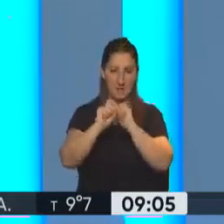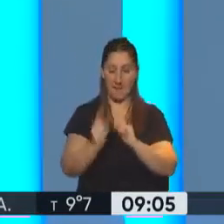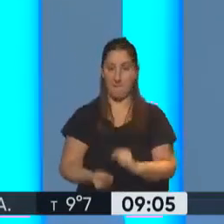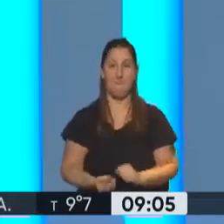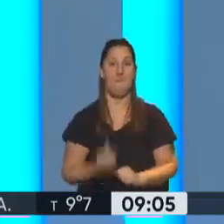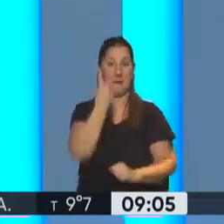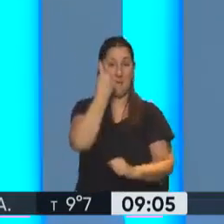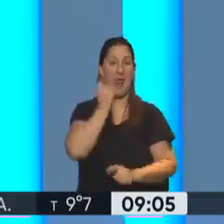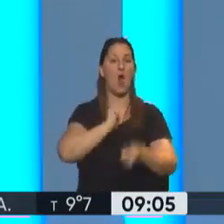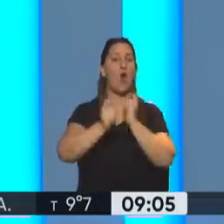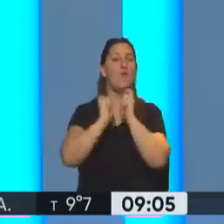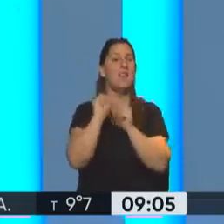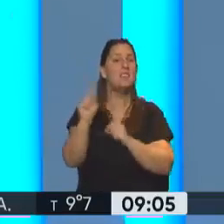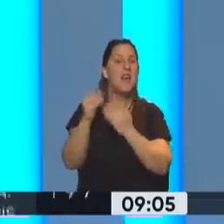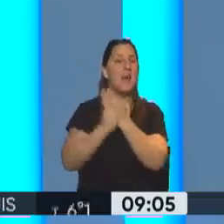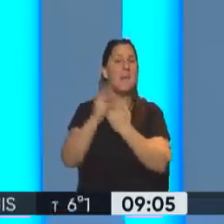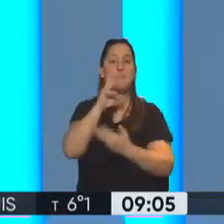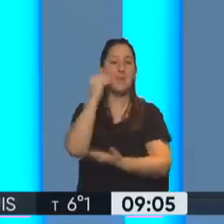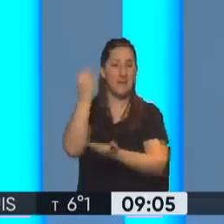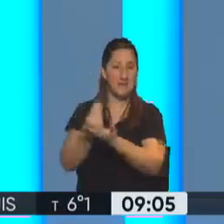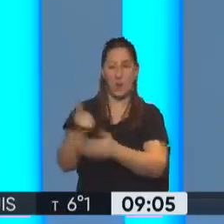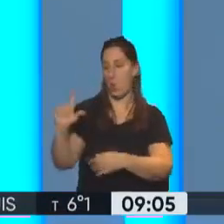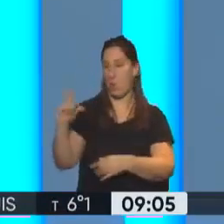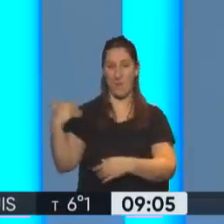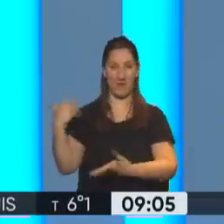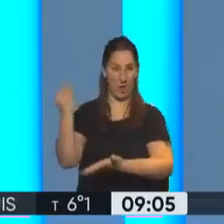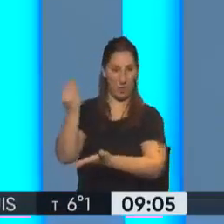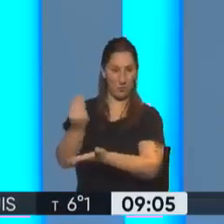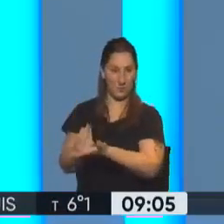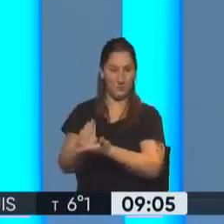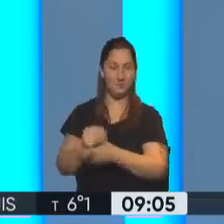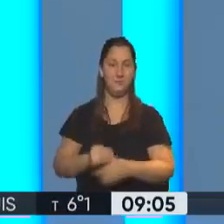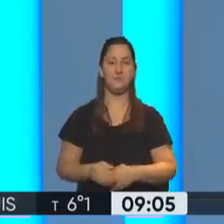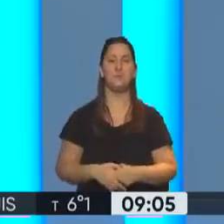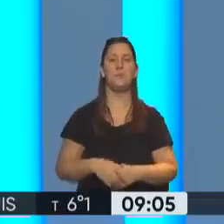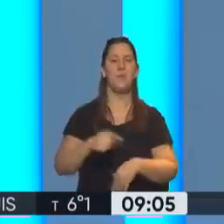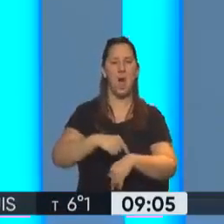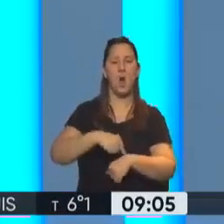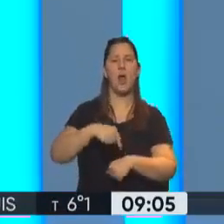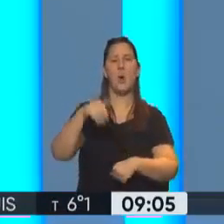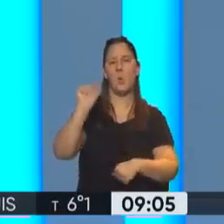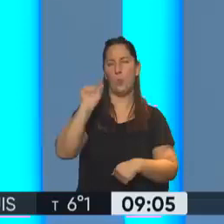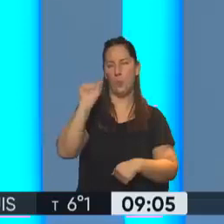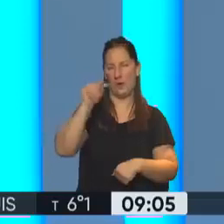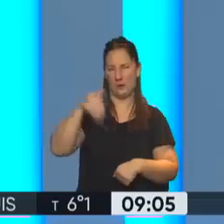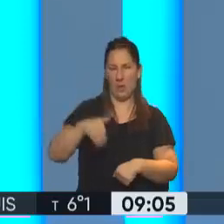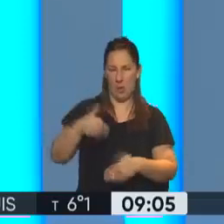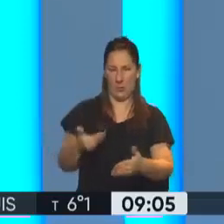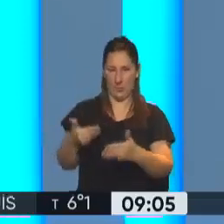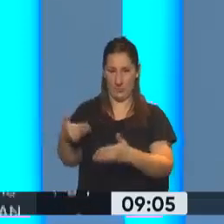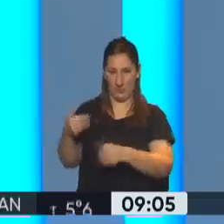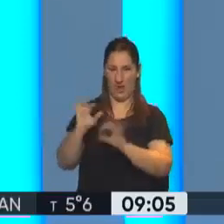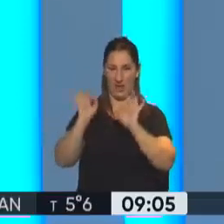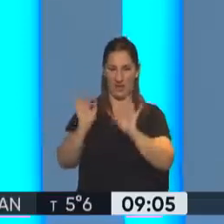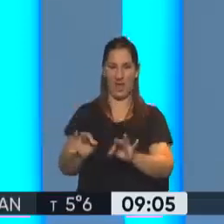de la ministra batakis que asumió el lunes de la semana pasada precisamente si bien está retrasada un par de minutos seguramente